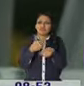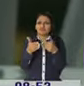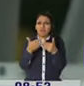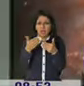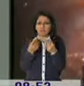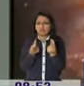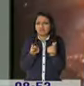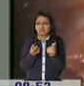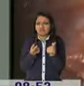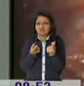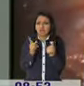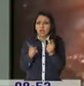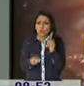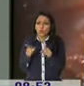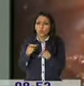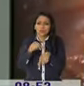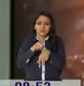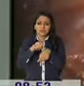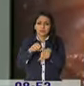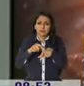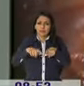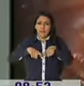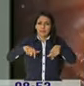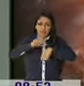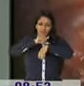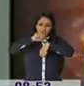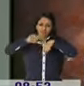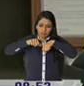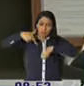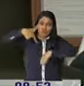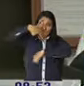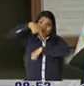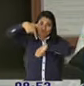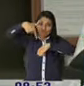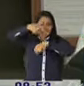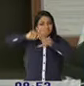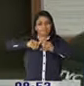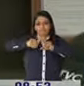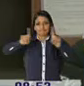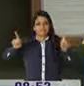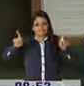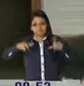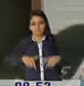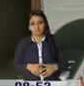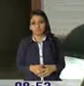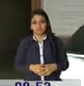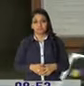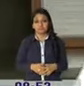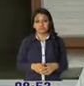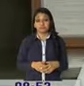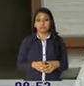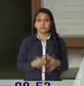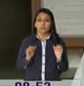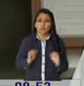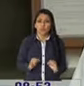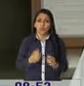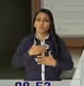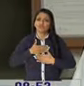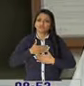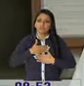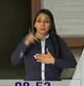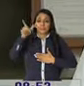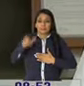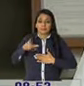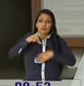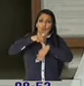superar las limitaciones de la cirugía abierta o la paroscópica. Al mismo tiempo que esta plataforma le produce confort al cirujano,